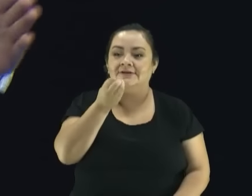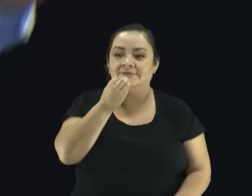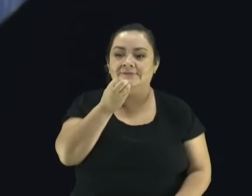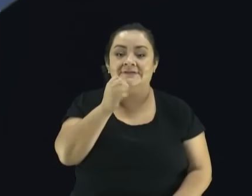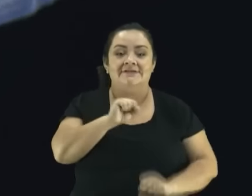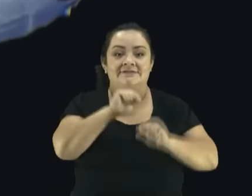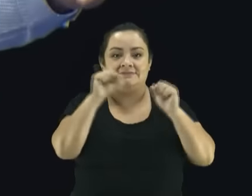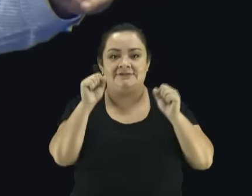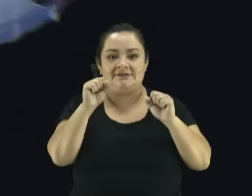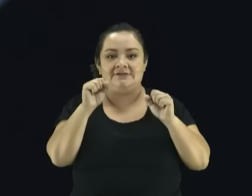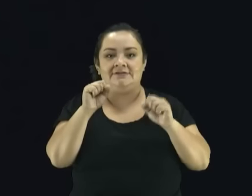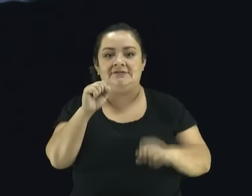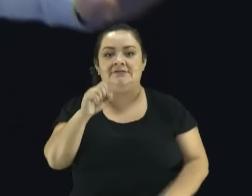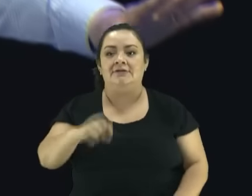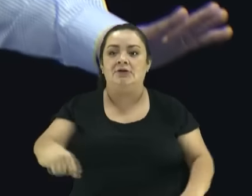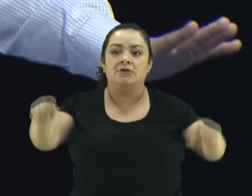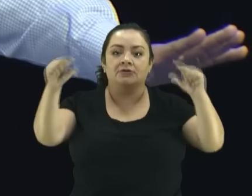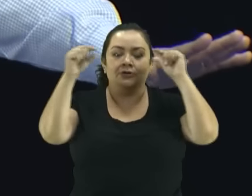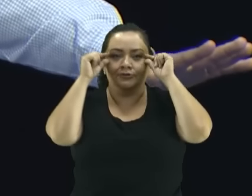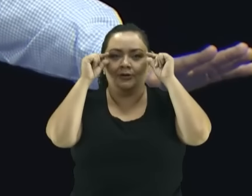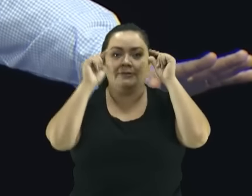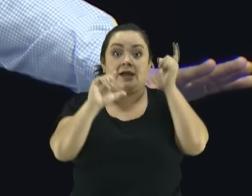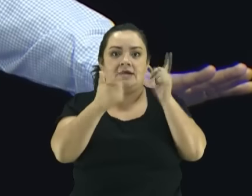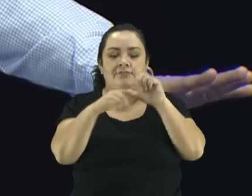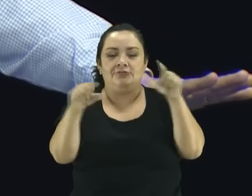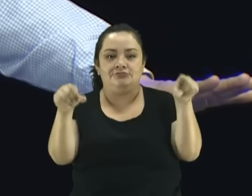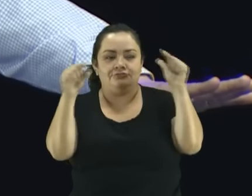carro se cambian dos pares de lentes es papirrín